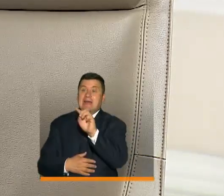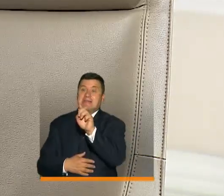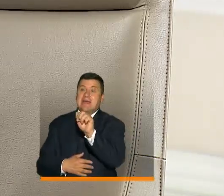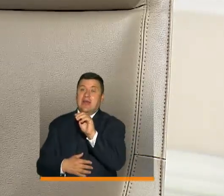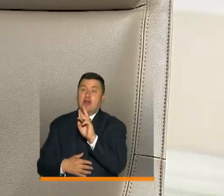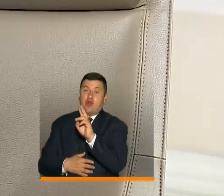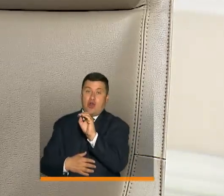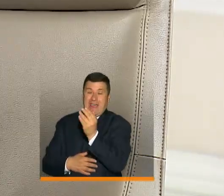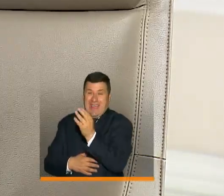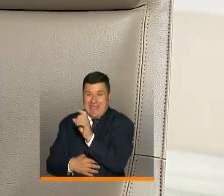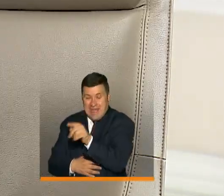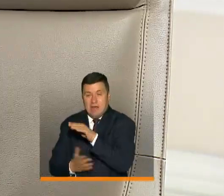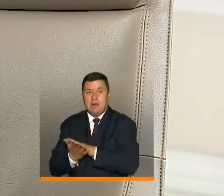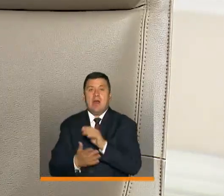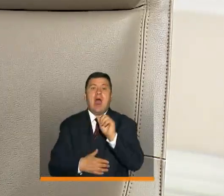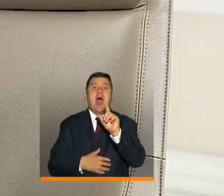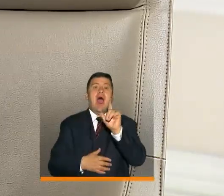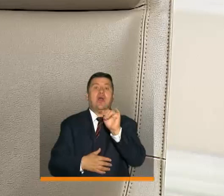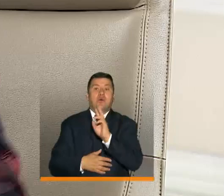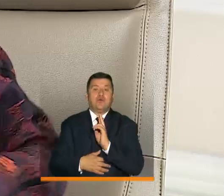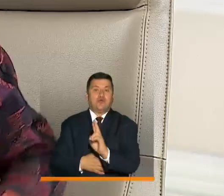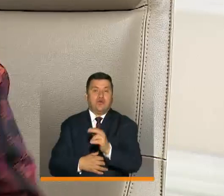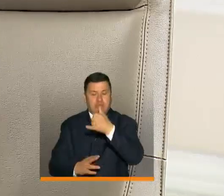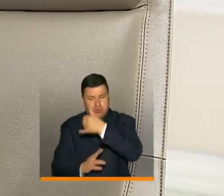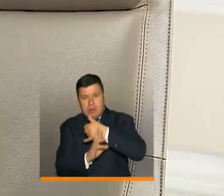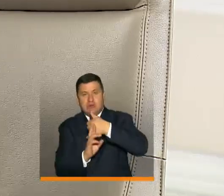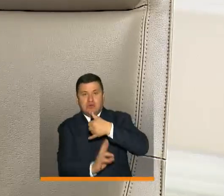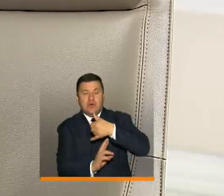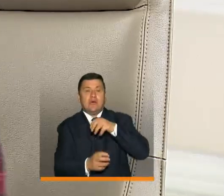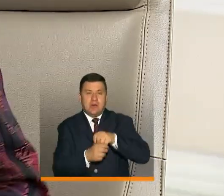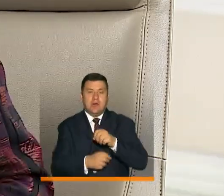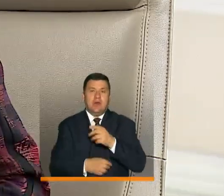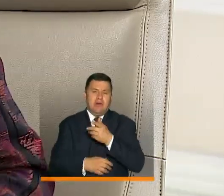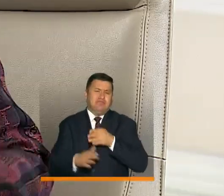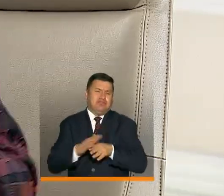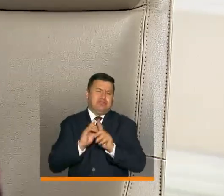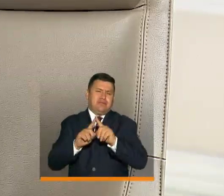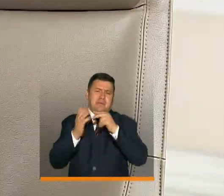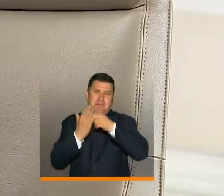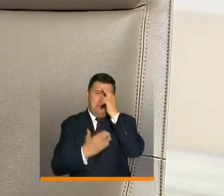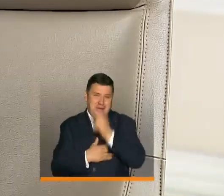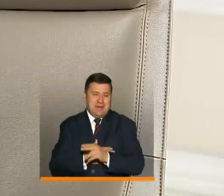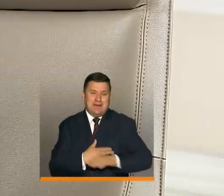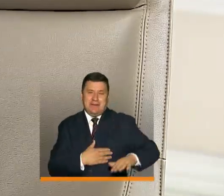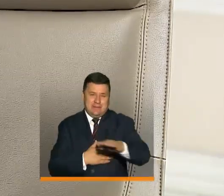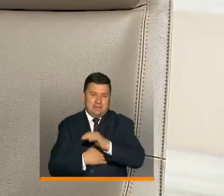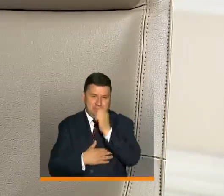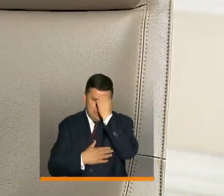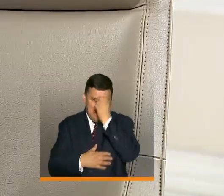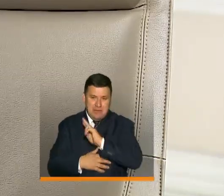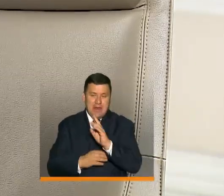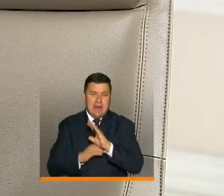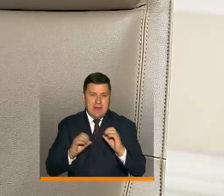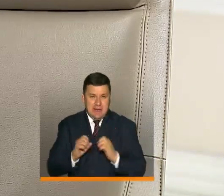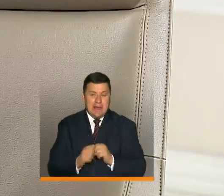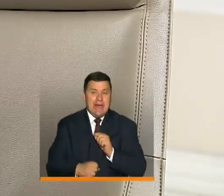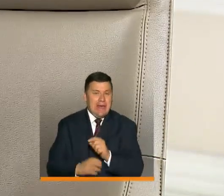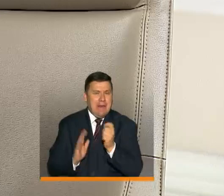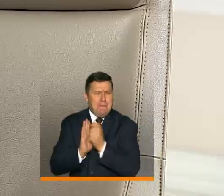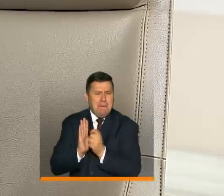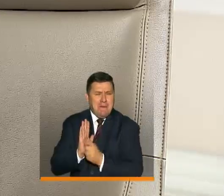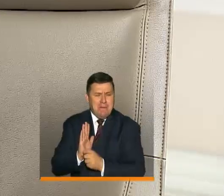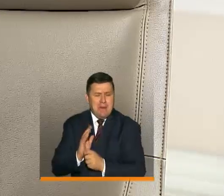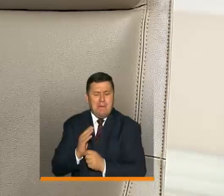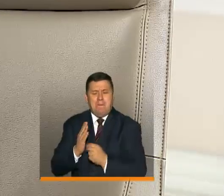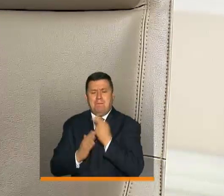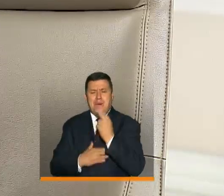otra, está el proyecto de la Lo Sur, Accesos Norte 2, así como también la nueva malla vial del Valle del Cauca. En